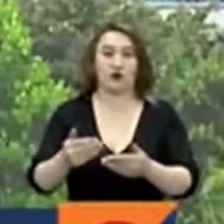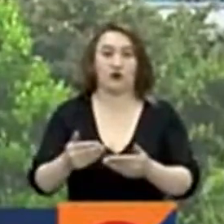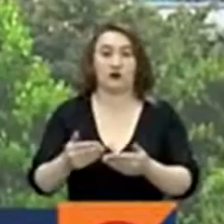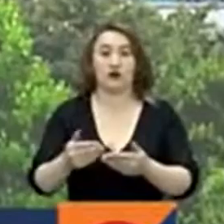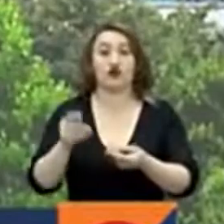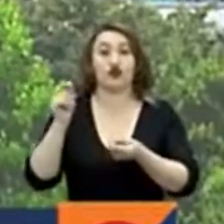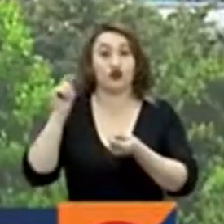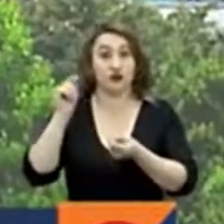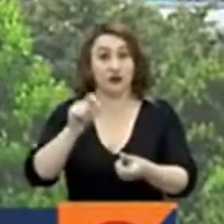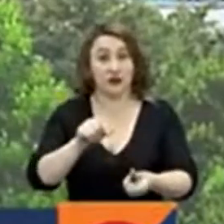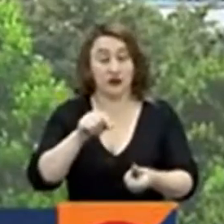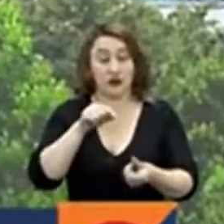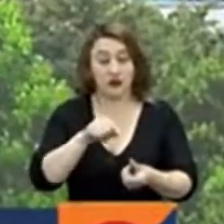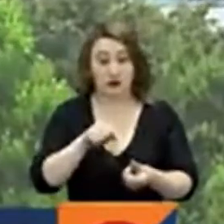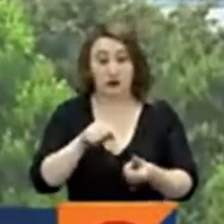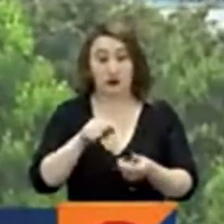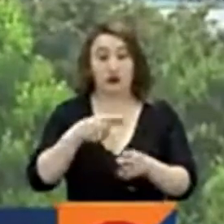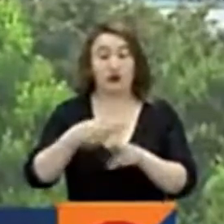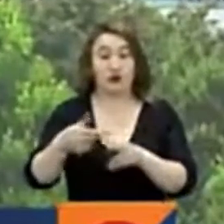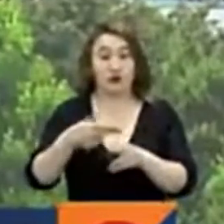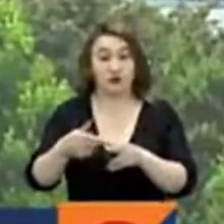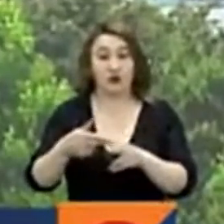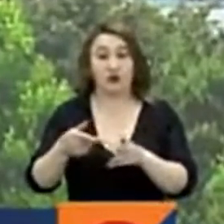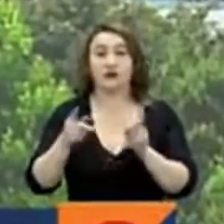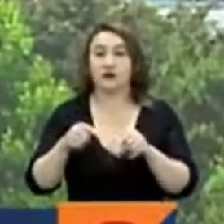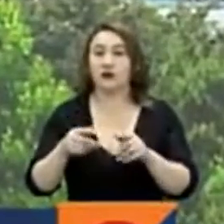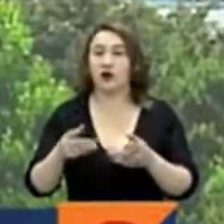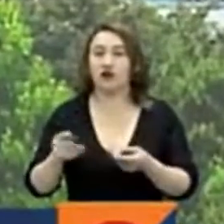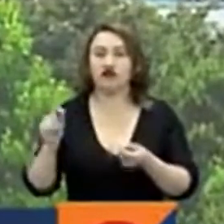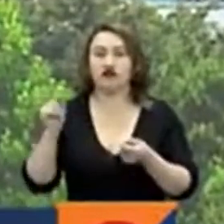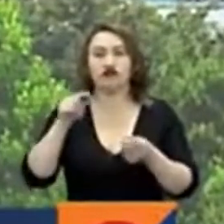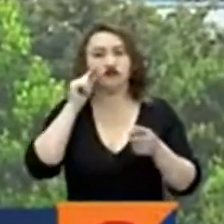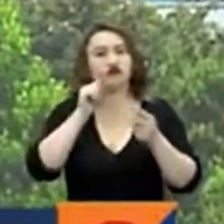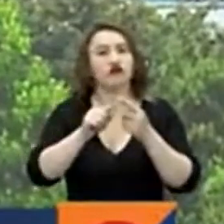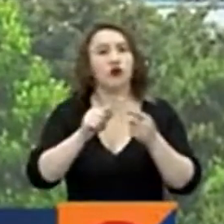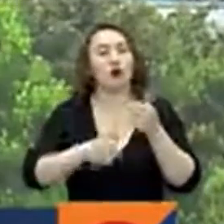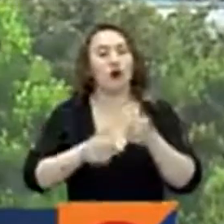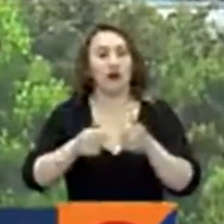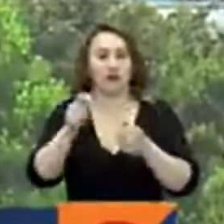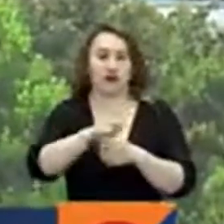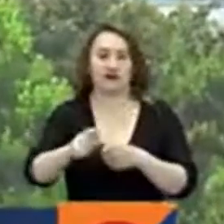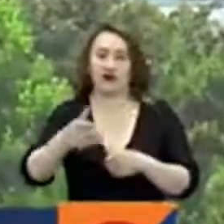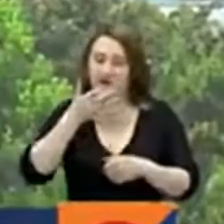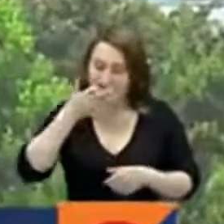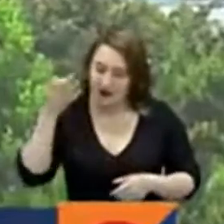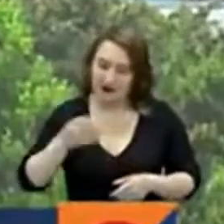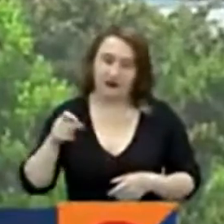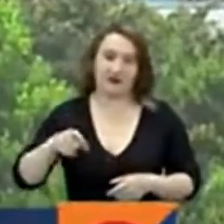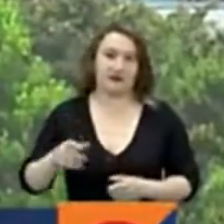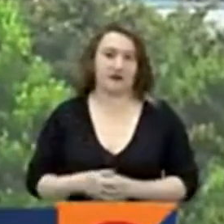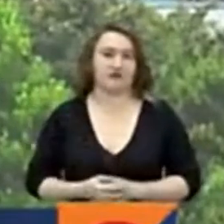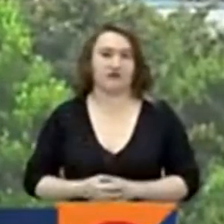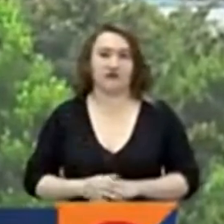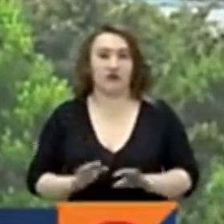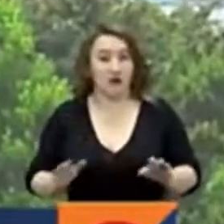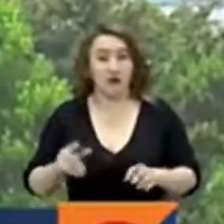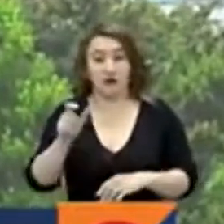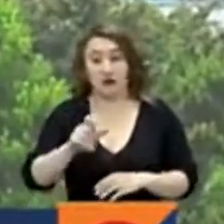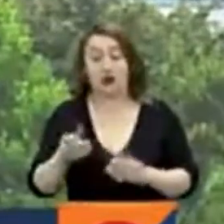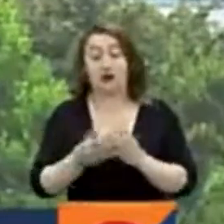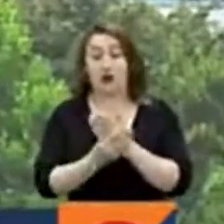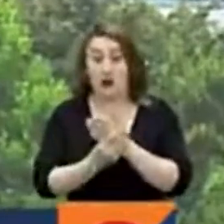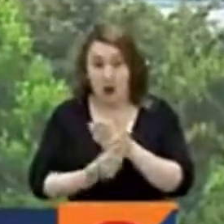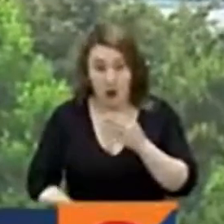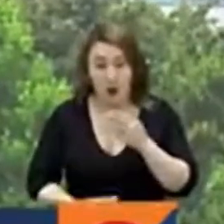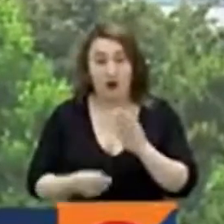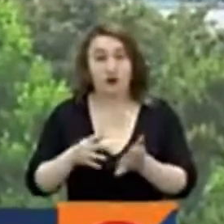subsidios que actualmente se destinan y los próximos sean destinados solamente a quienes verdaderamente los necesitan, es decir, a las personas más pobres, a las personas